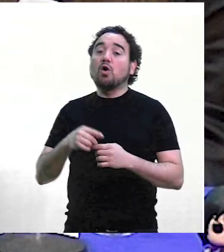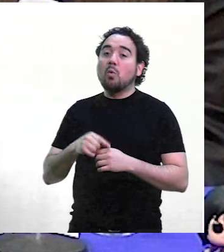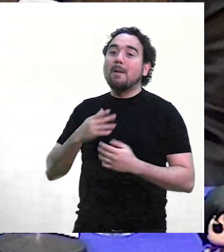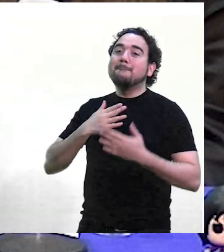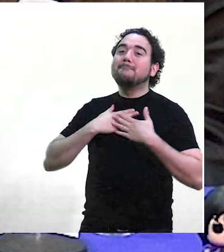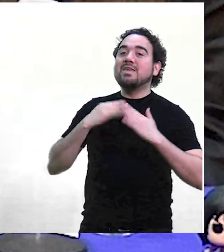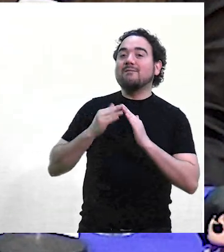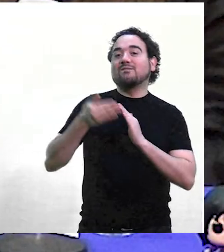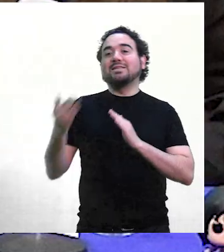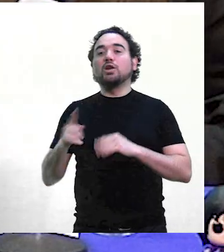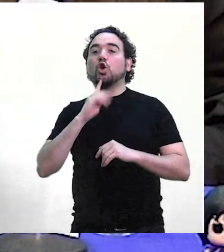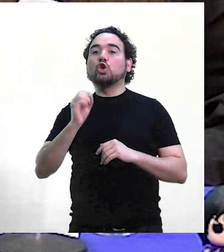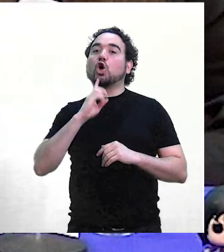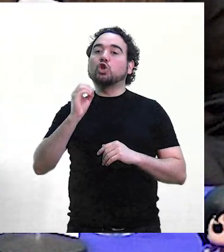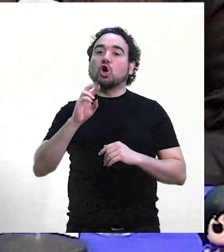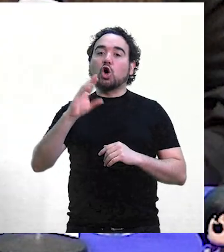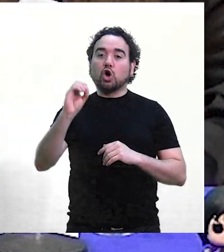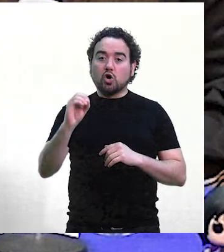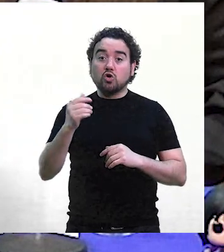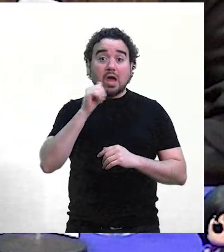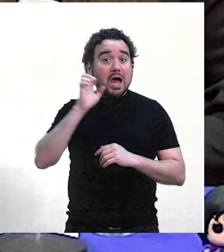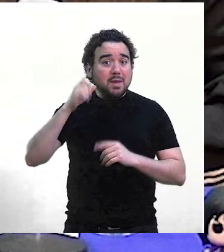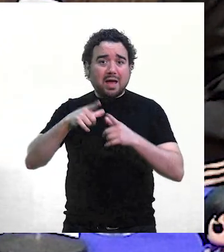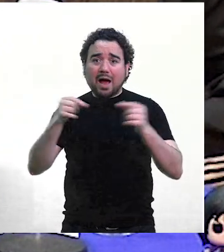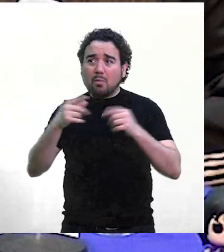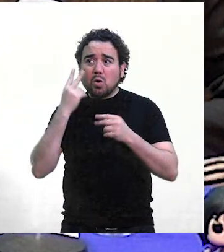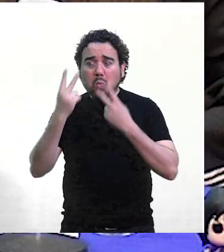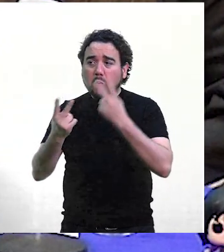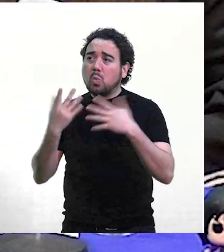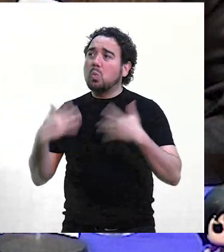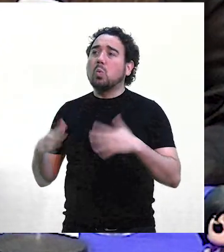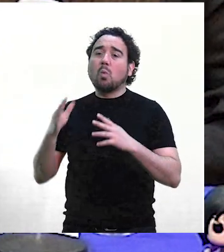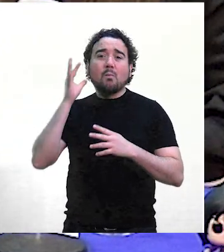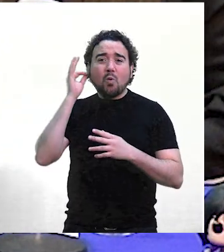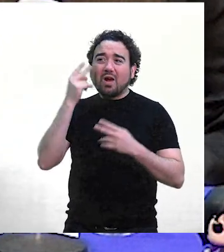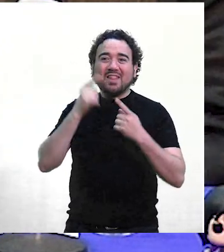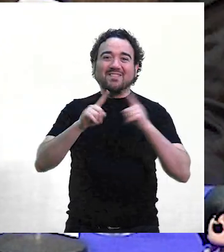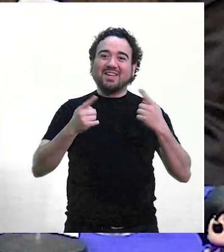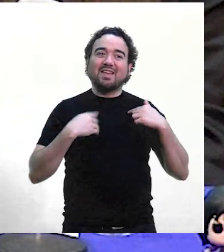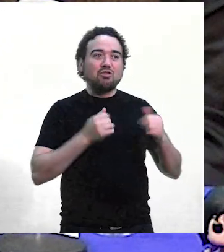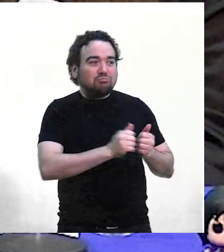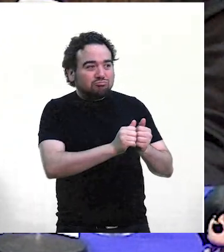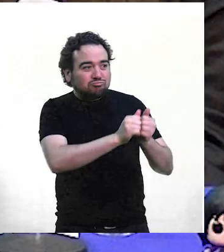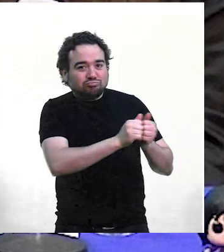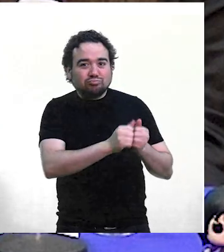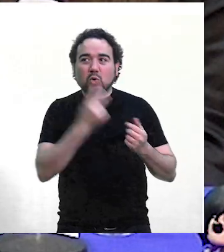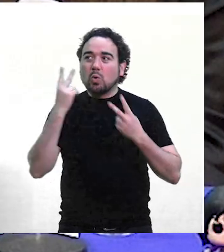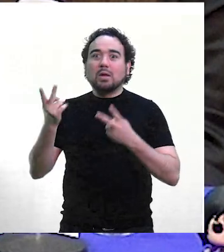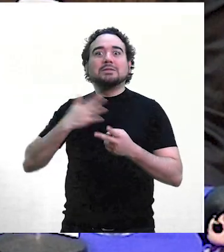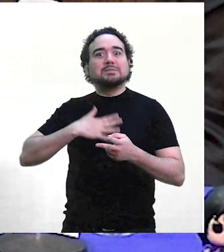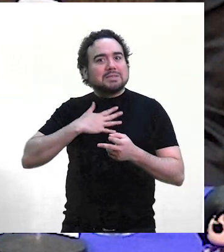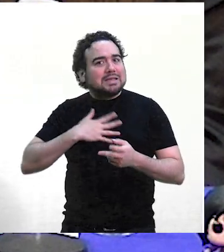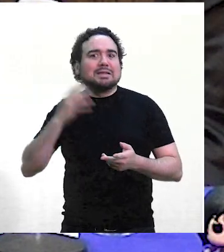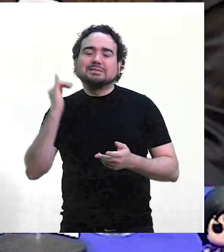casi todo el anime japonés me ha marcado por unas mujeres que eran distintas a las con las que crecí. Claro. Sí, sí.